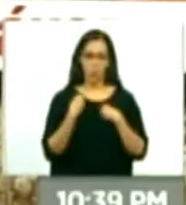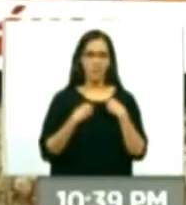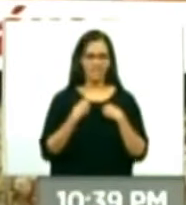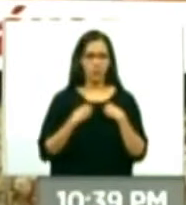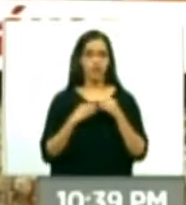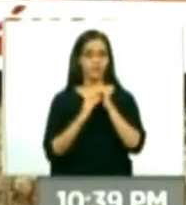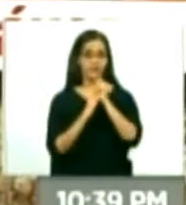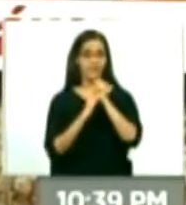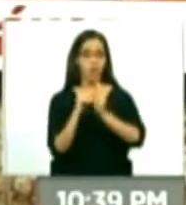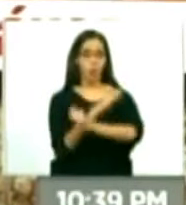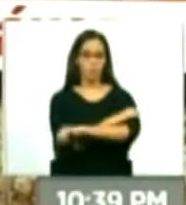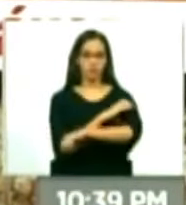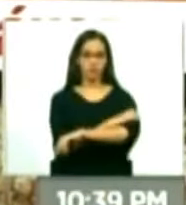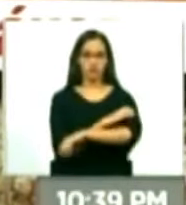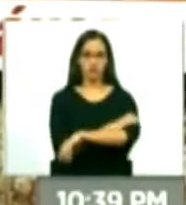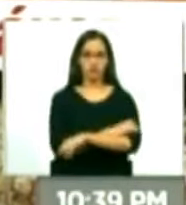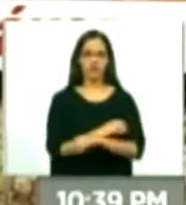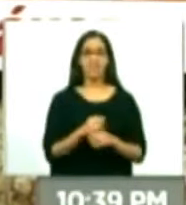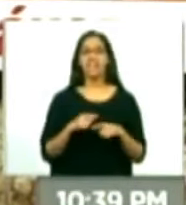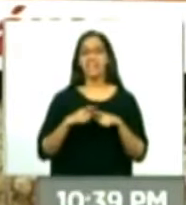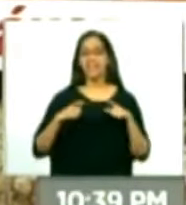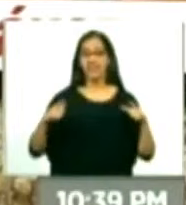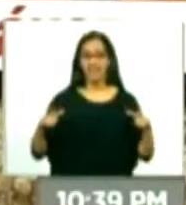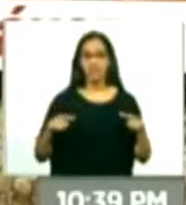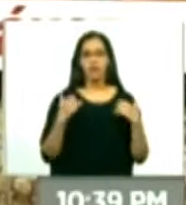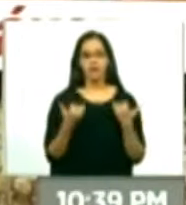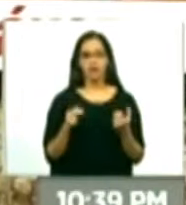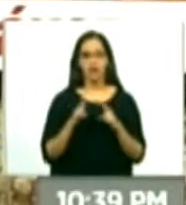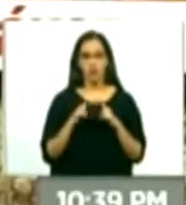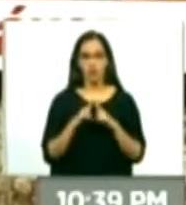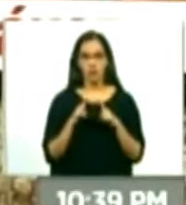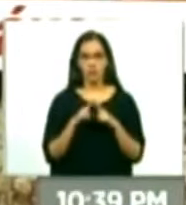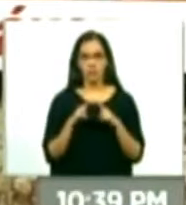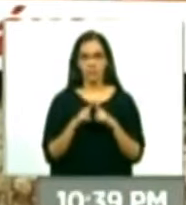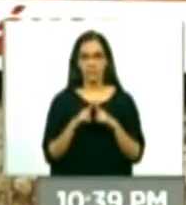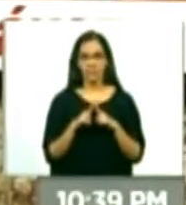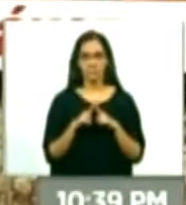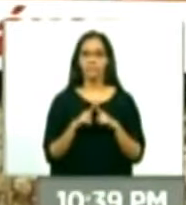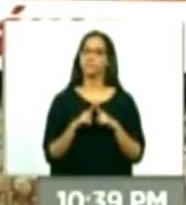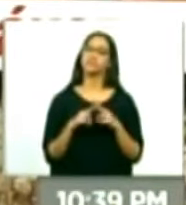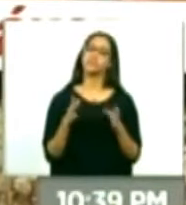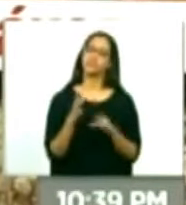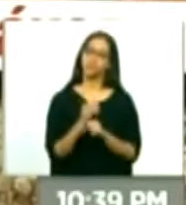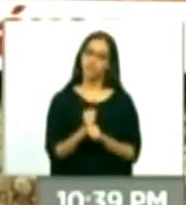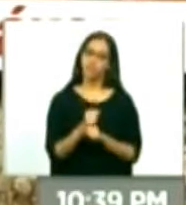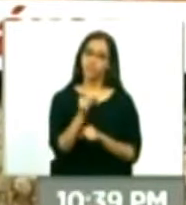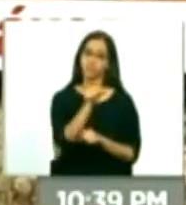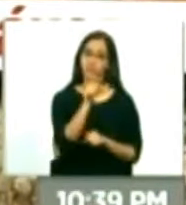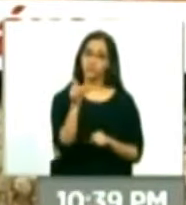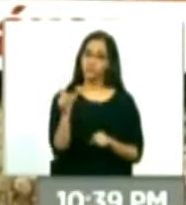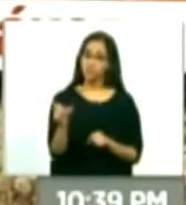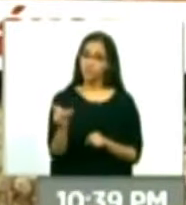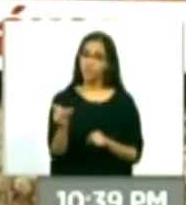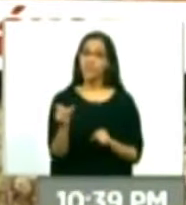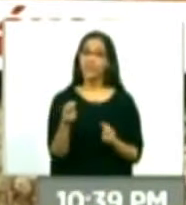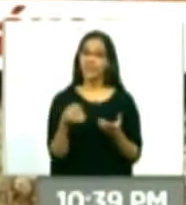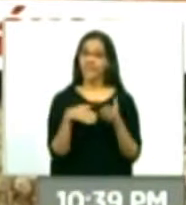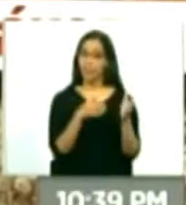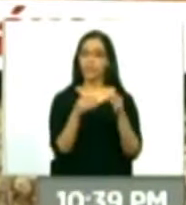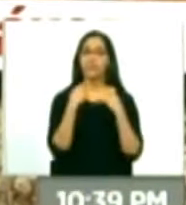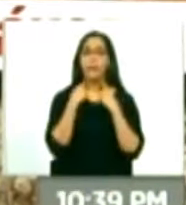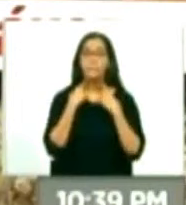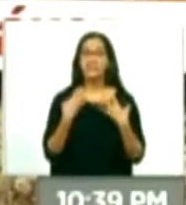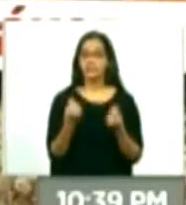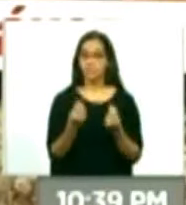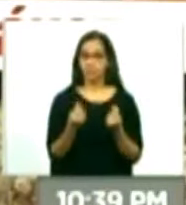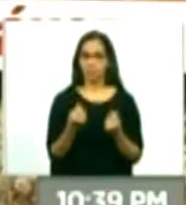dirigentes de la oposición crece por la ya conocida credibilidad de los intermediarios. En el camino se van a perder esos reales. Yo creo que ya